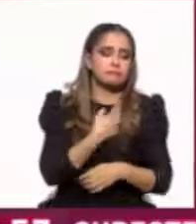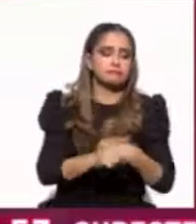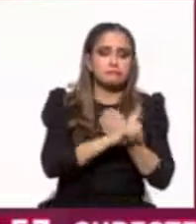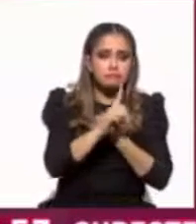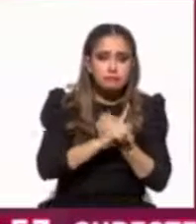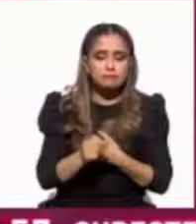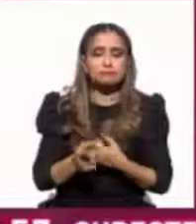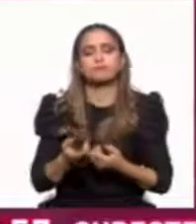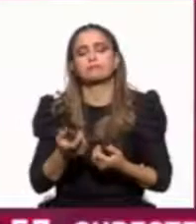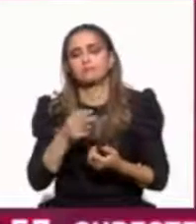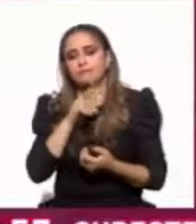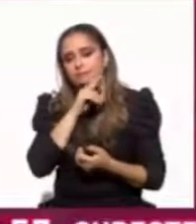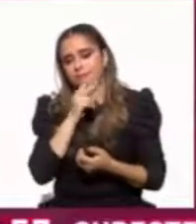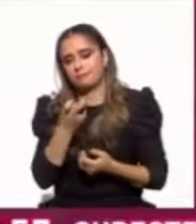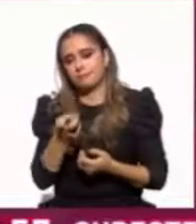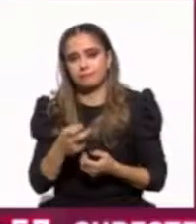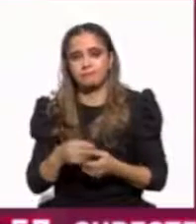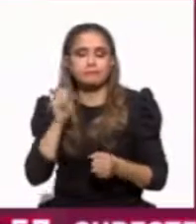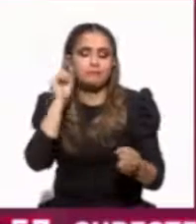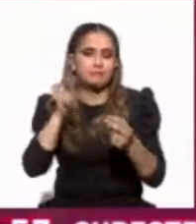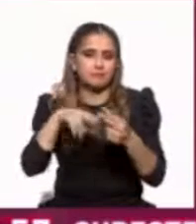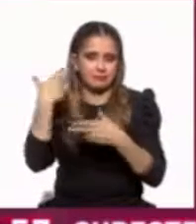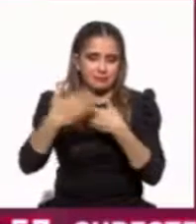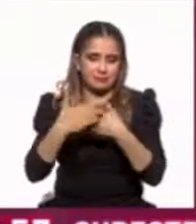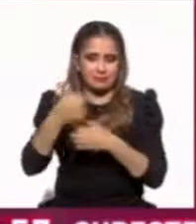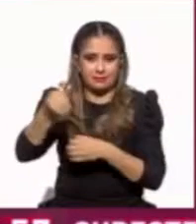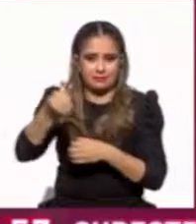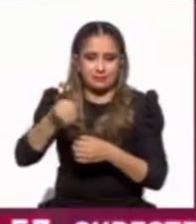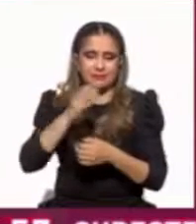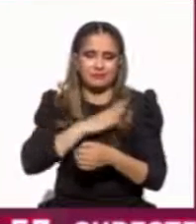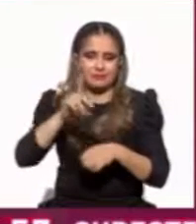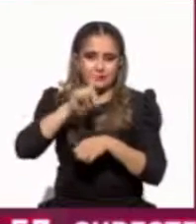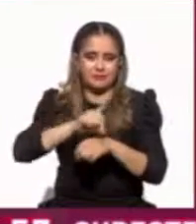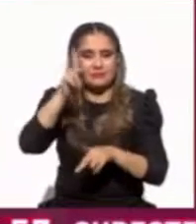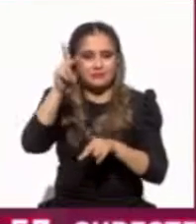salud. Te mando un abrazo, Paco, nos vemos la próxima. Buenos días, vamos a la próxima. Un abrazo.